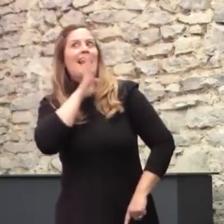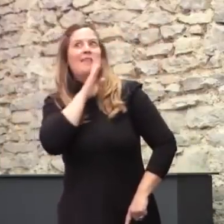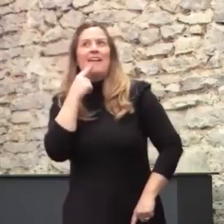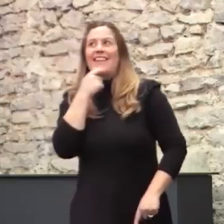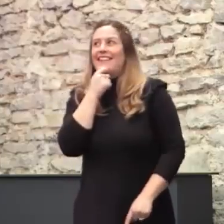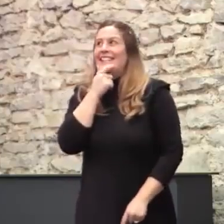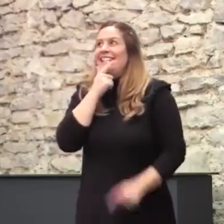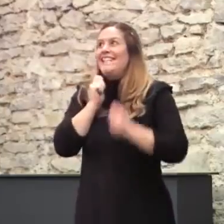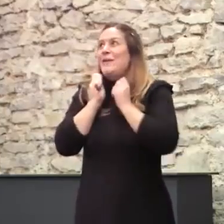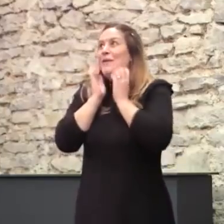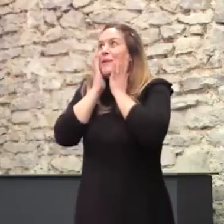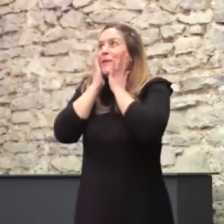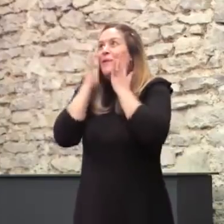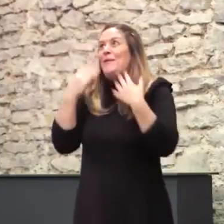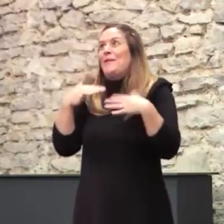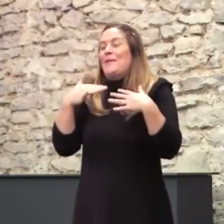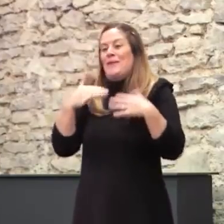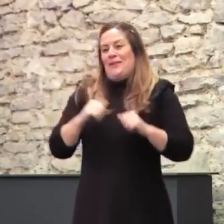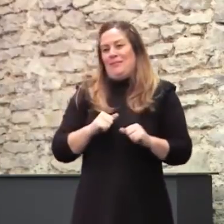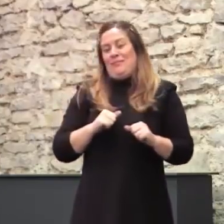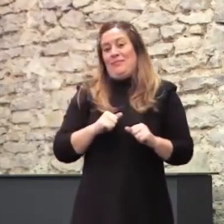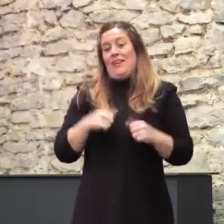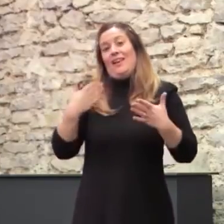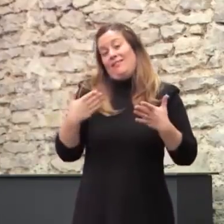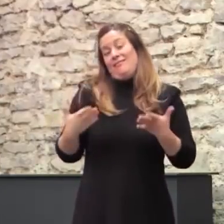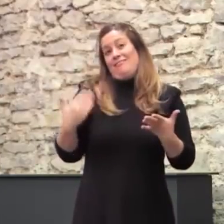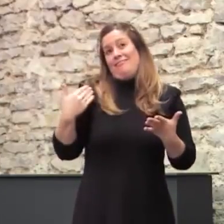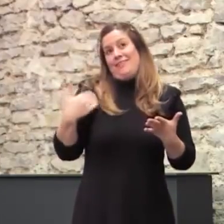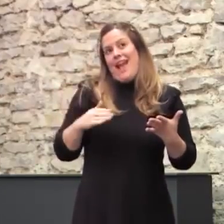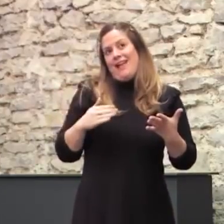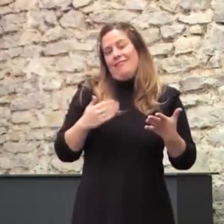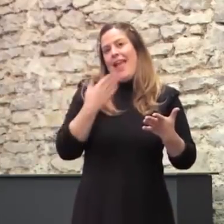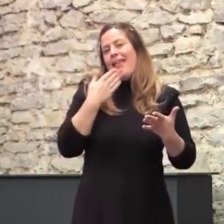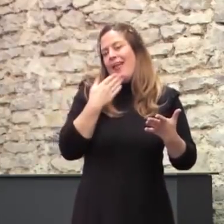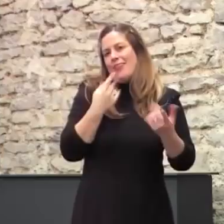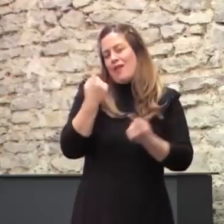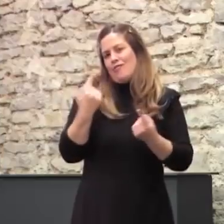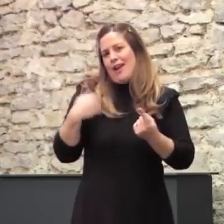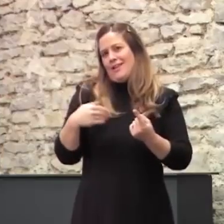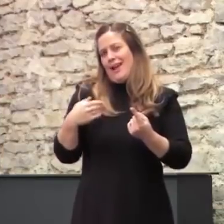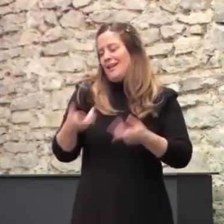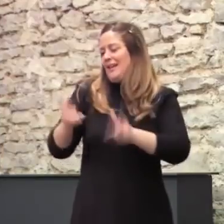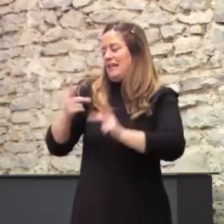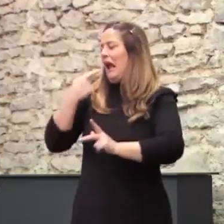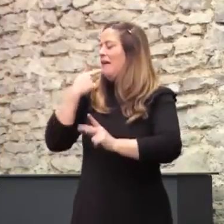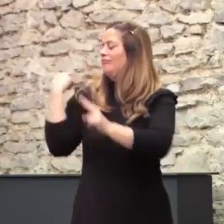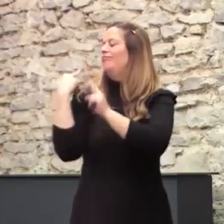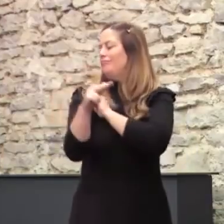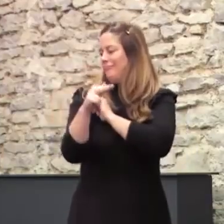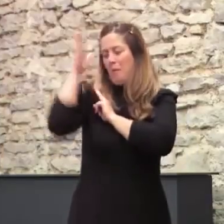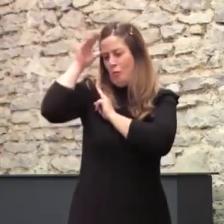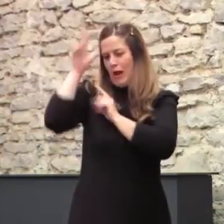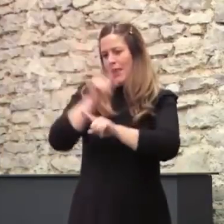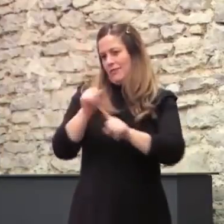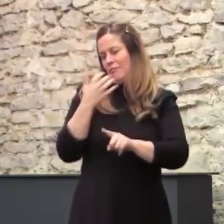bueno, y tú, hay una edad en la que ya no se les deja decir esa barbaridad, ¿vale? Hay una edad, no sé, tipo 11, 12 años